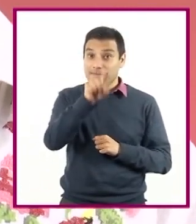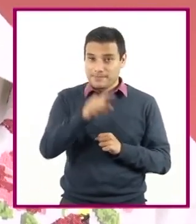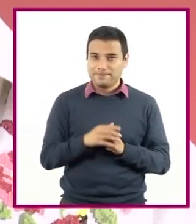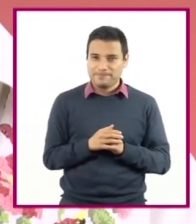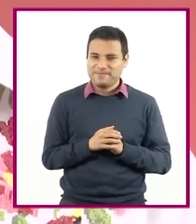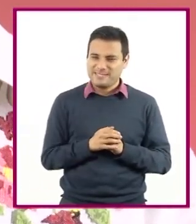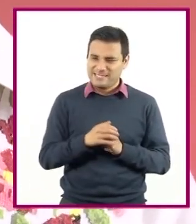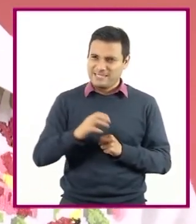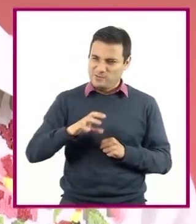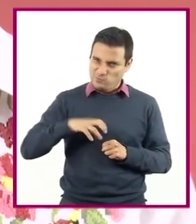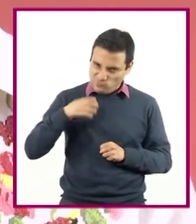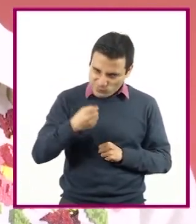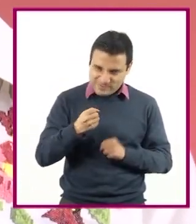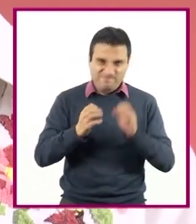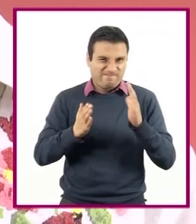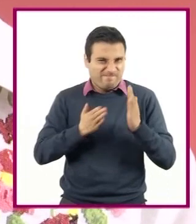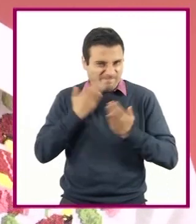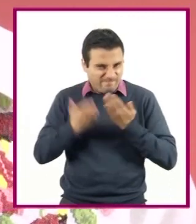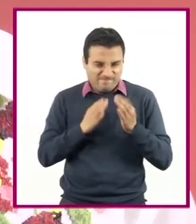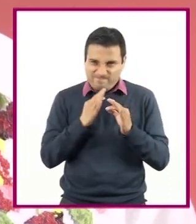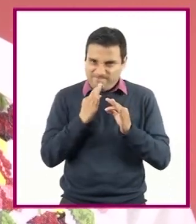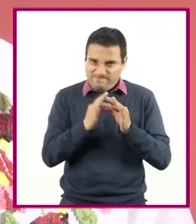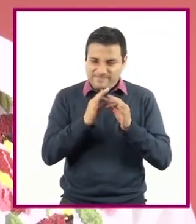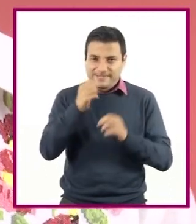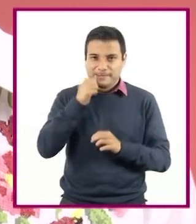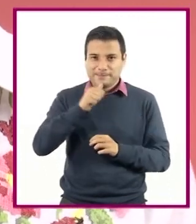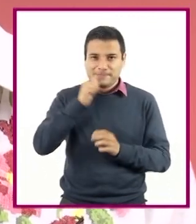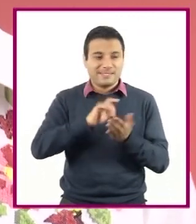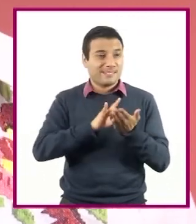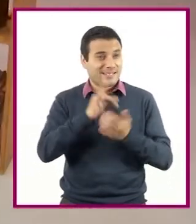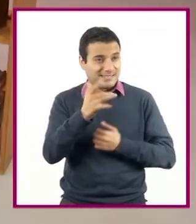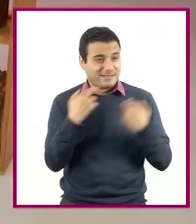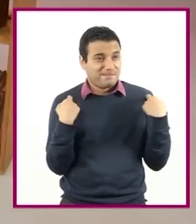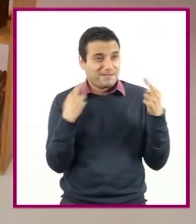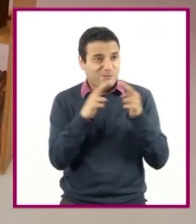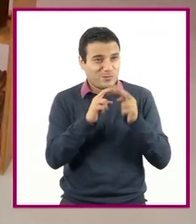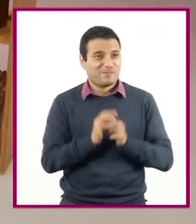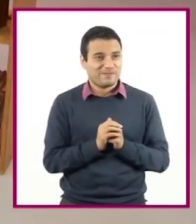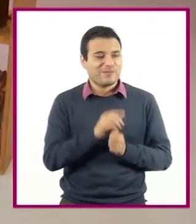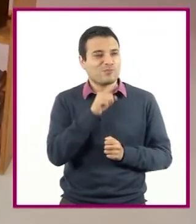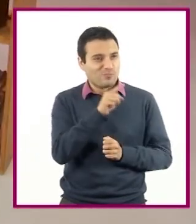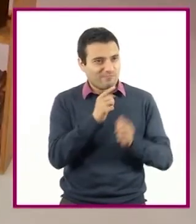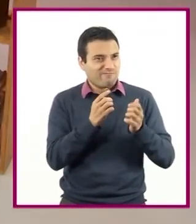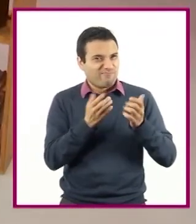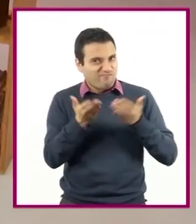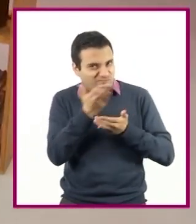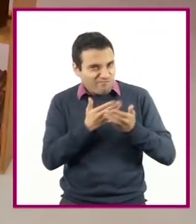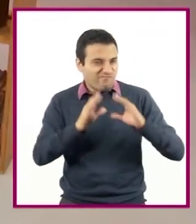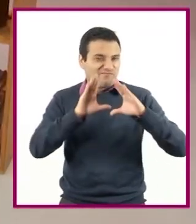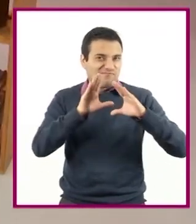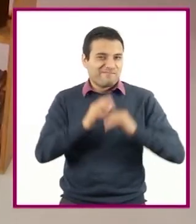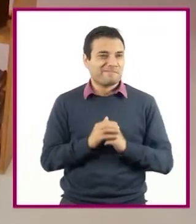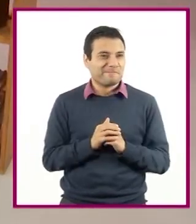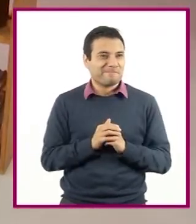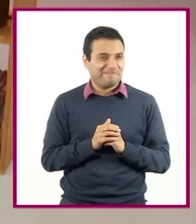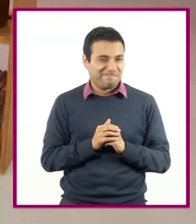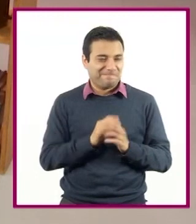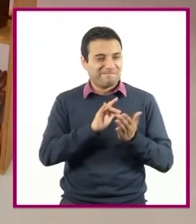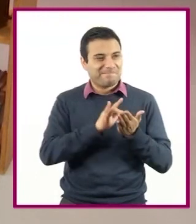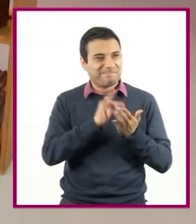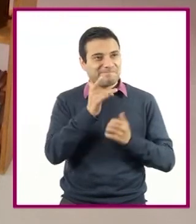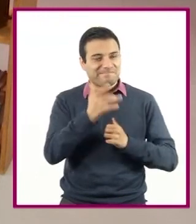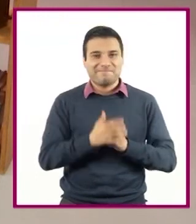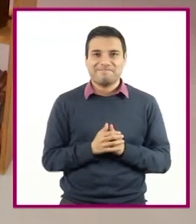nuestro empeño en este ciclo escolar. Agradezco al maestro Osvaldo por compartir sus conocimientos y acompañarnos en esta